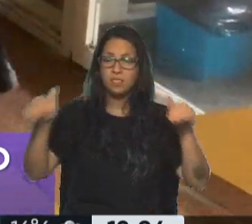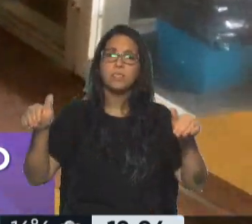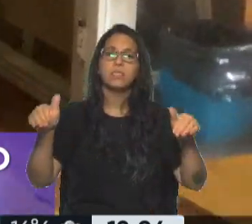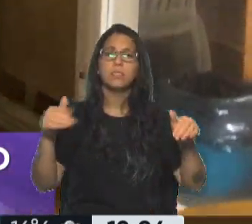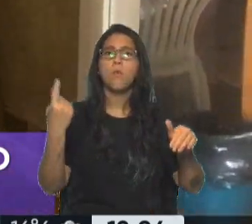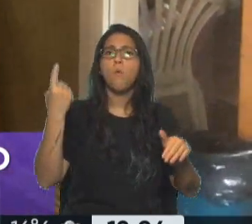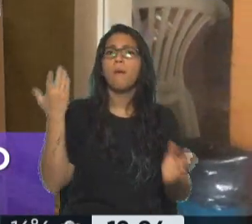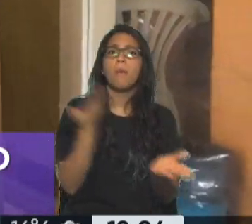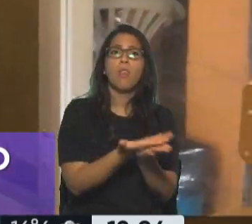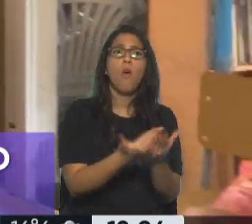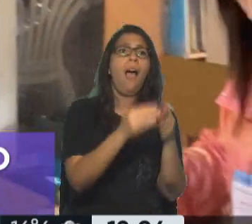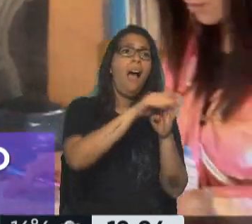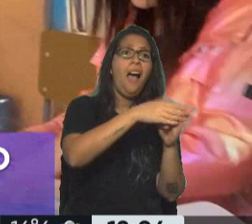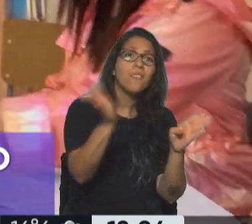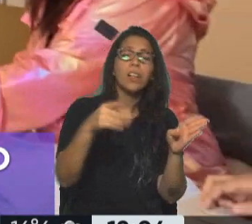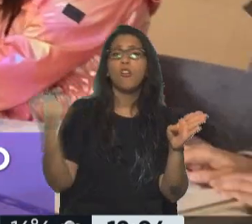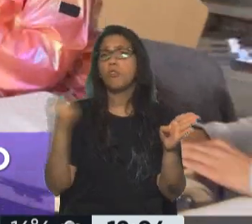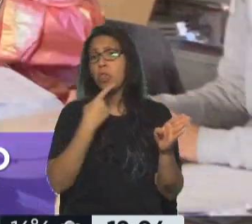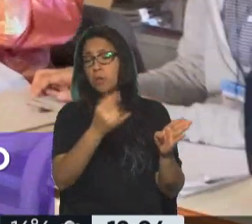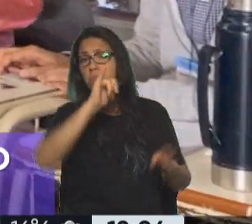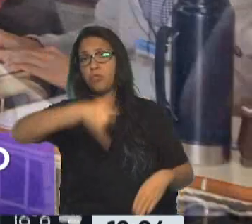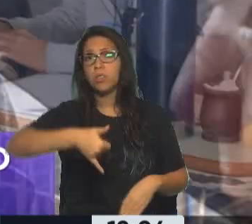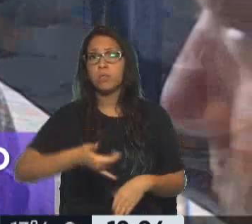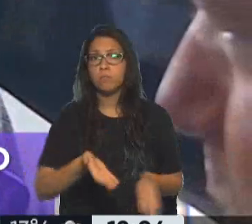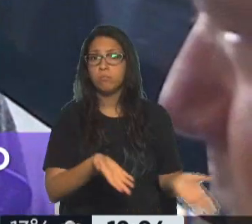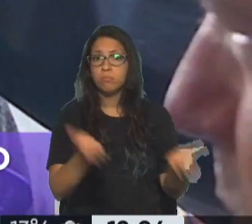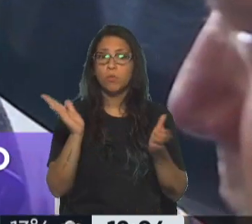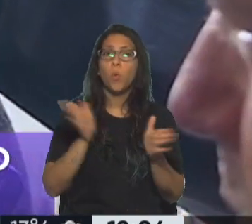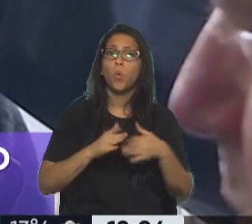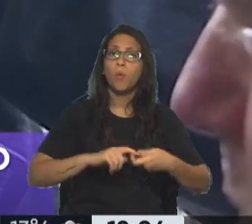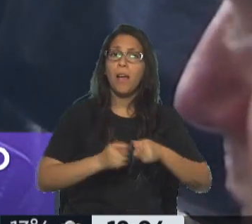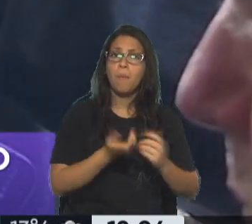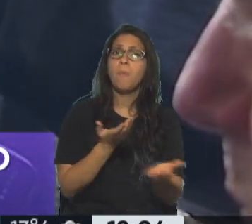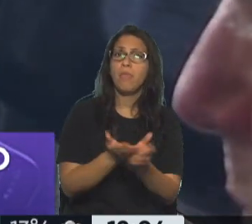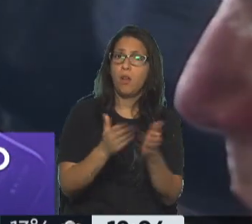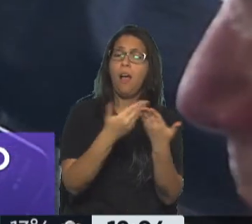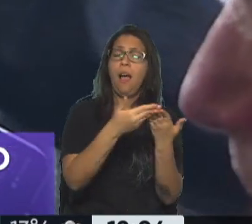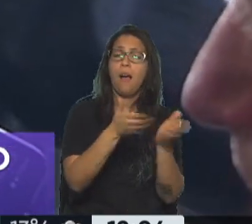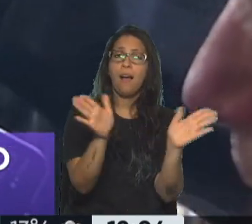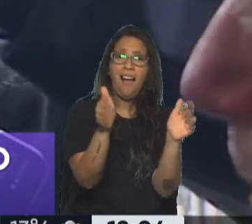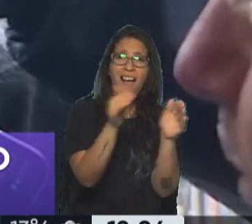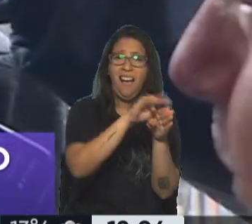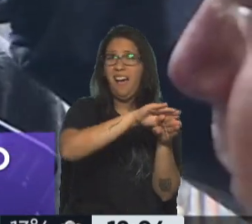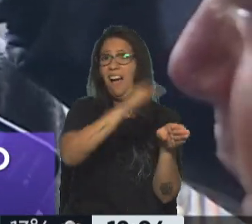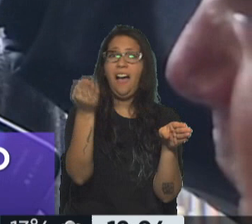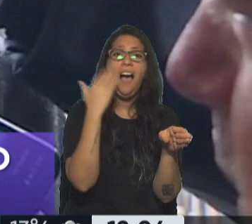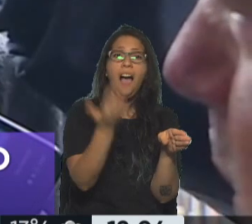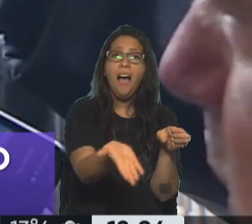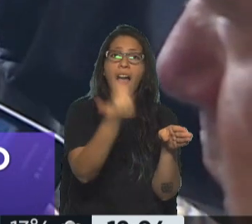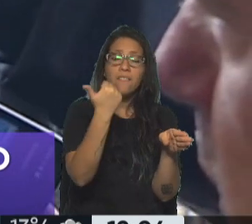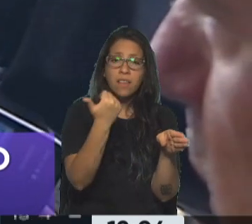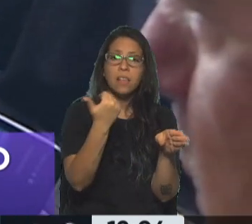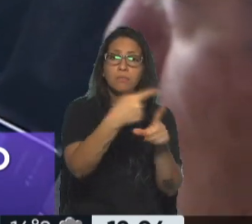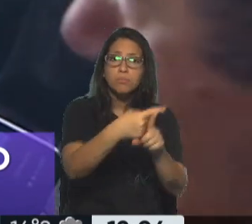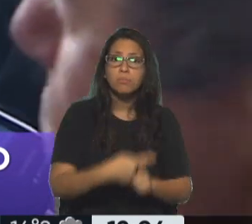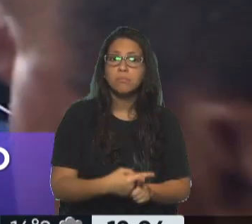abrir y la otra consintió también que se abriera. Los de Juntos por el Cambio pidieron la apertura y nosotros vamos a verificar qué